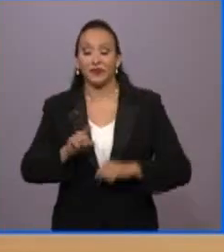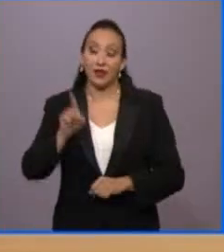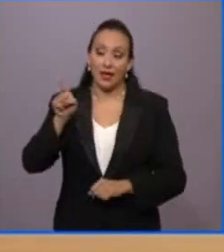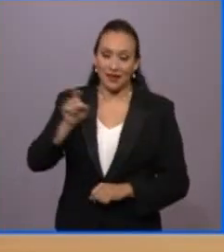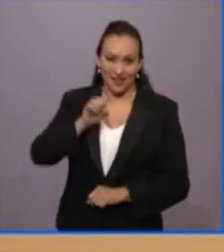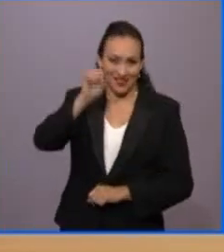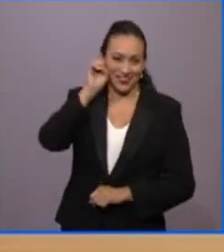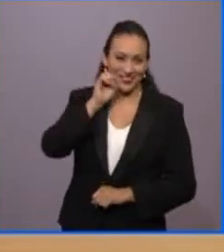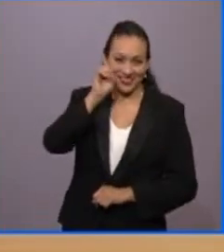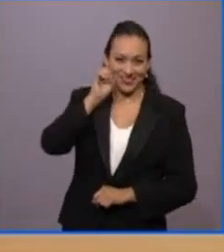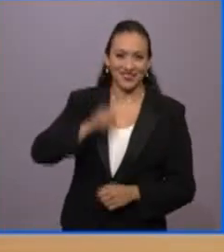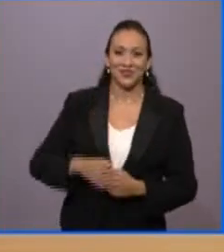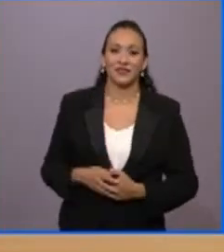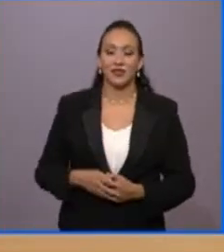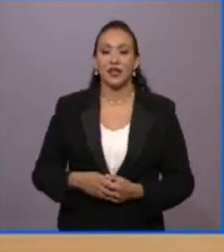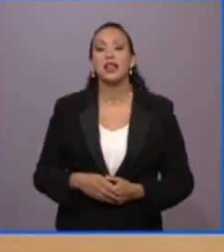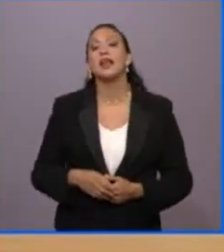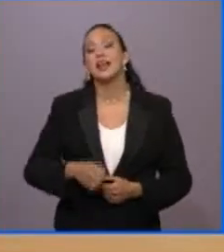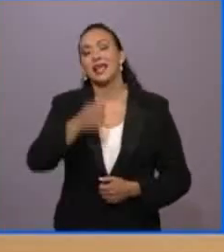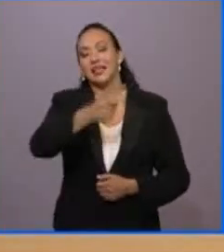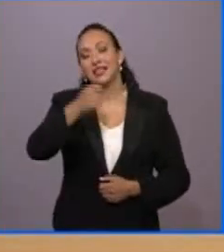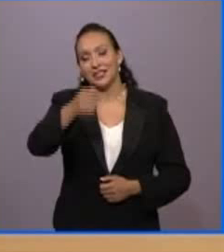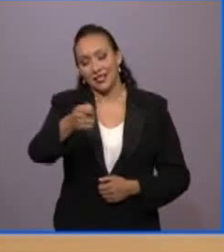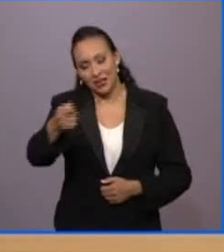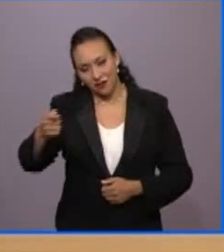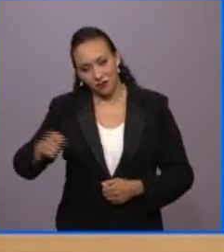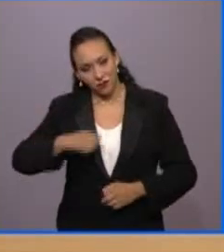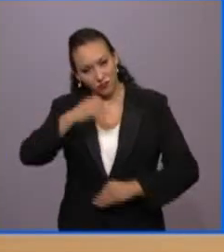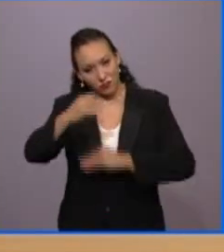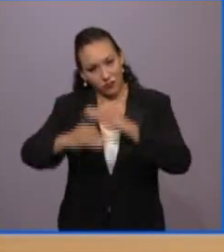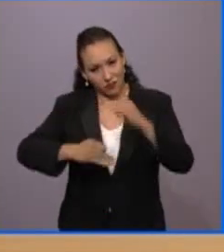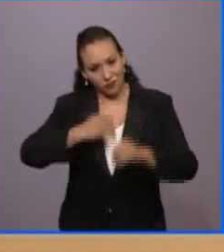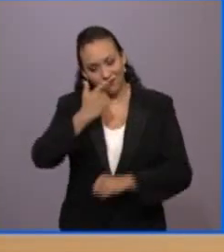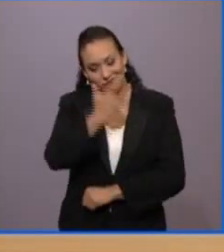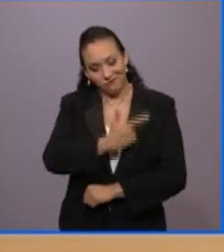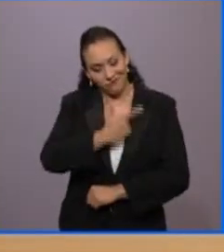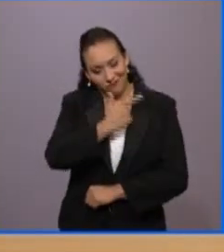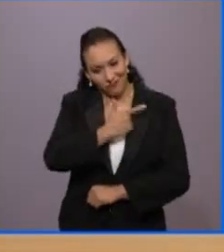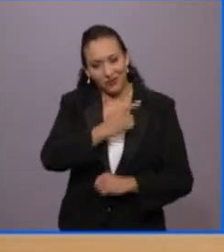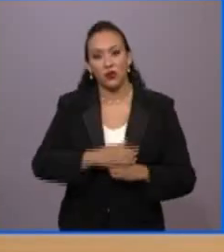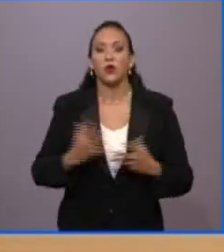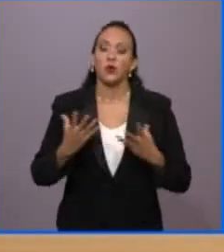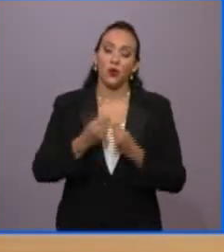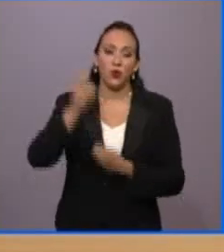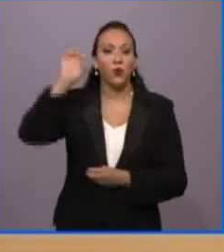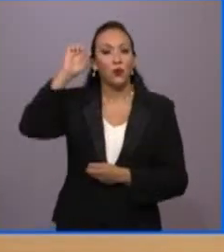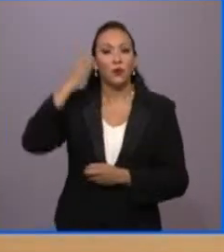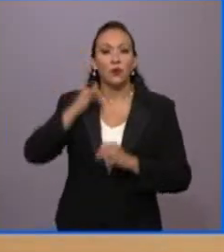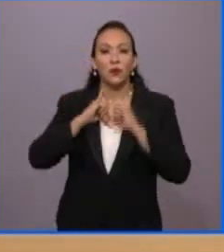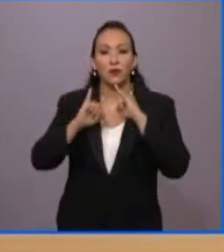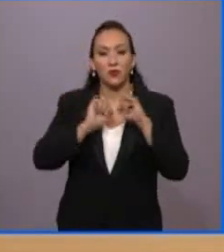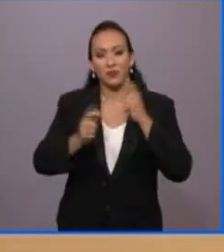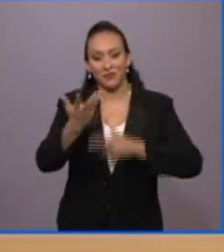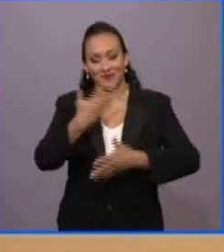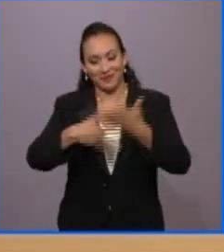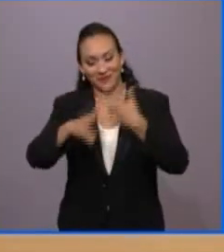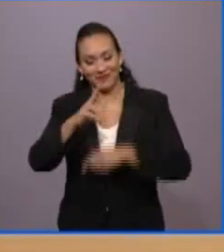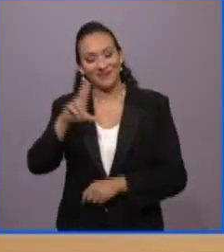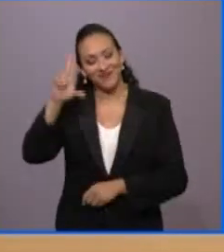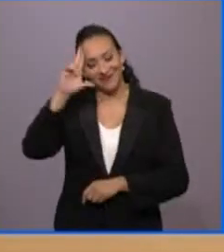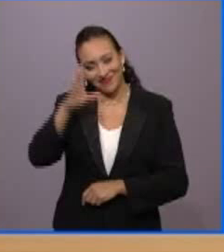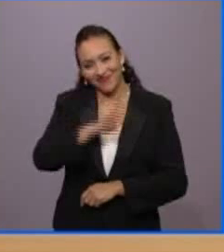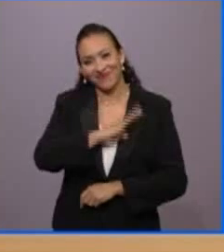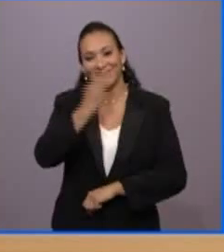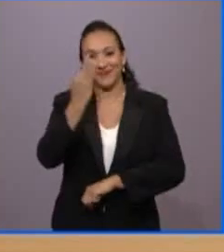Soy Óscar González. En nombre de todo este equipo de trabajo les saludamos con mucho gusto. Eusiris Rostro en la interpretación